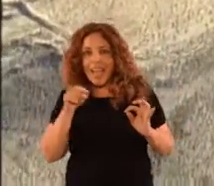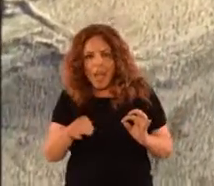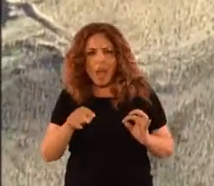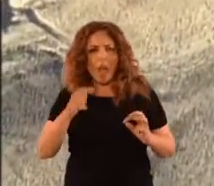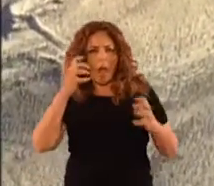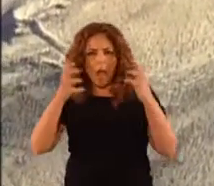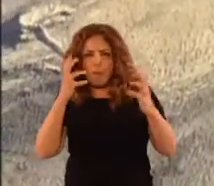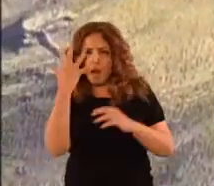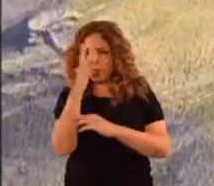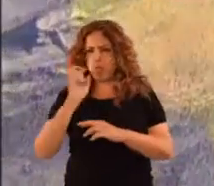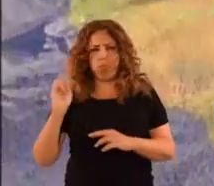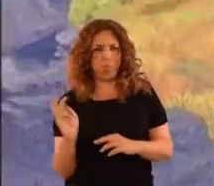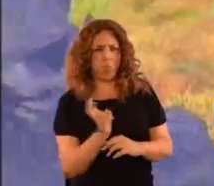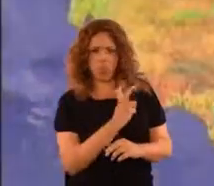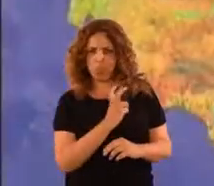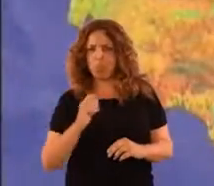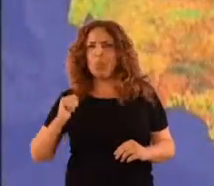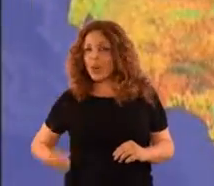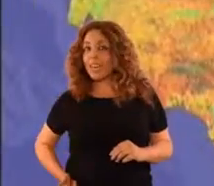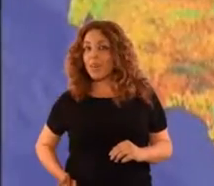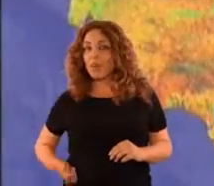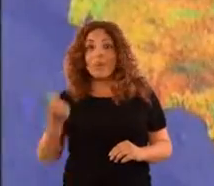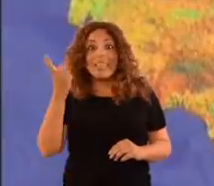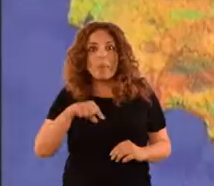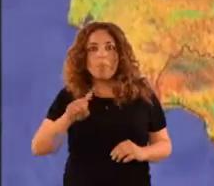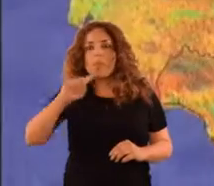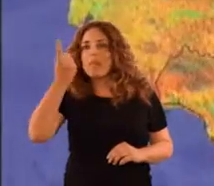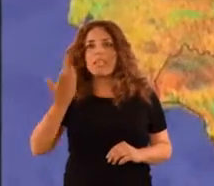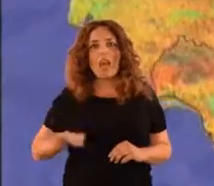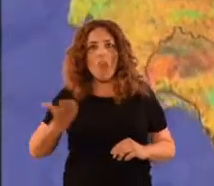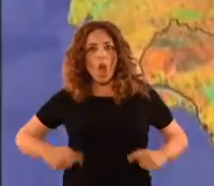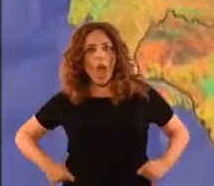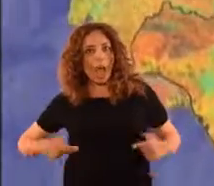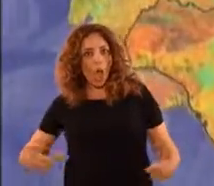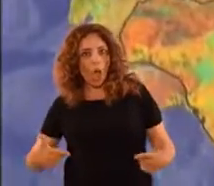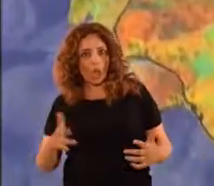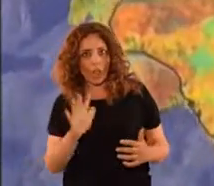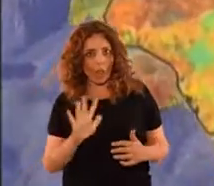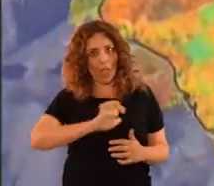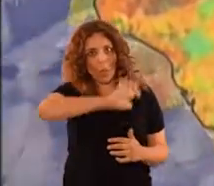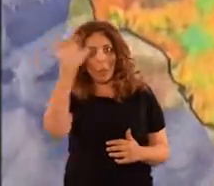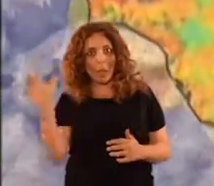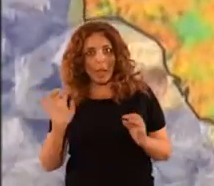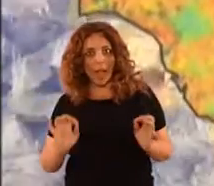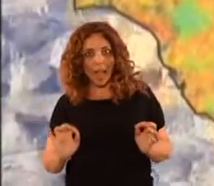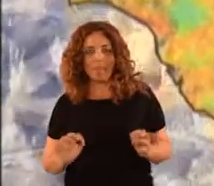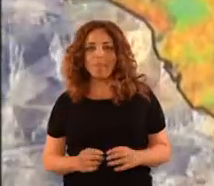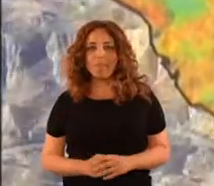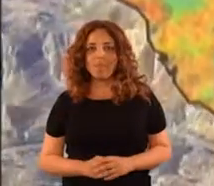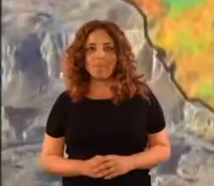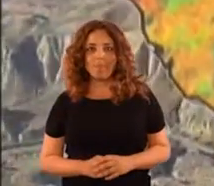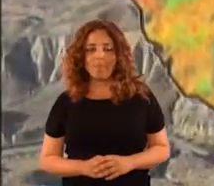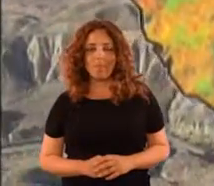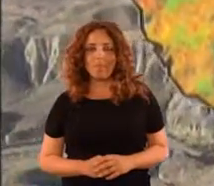solo es biológicamente rico y diverso, es además uno de los de mayor valor ecológico de todo el continente europeo.